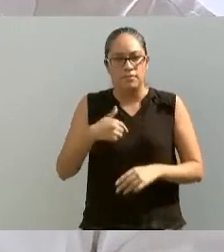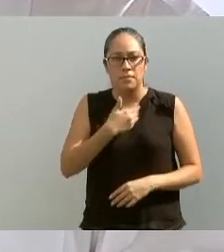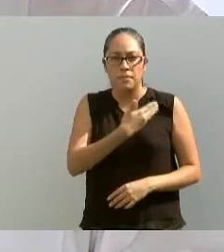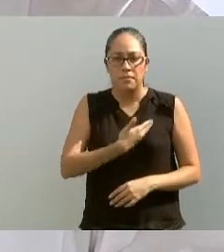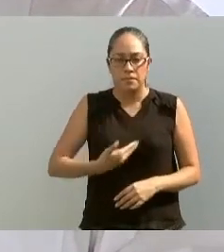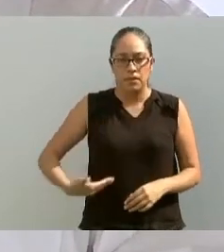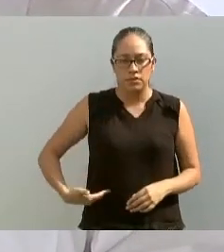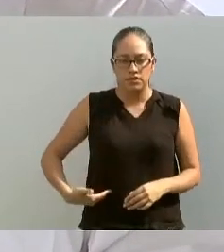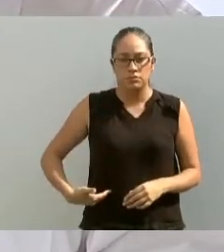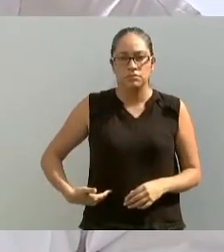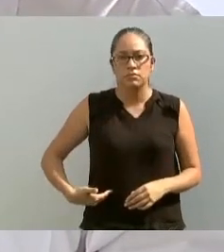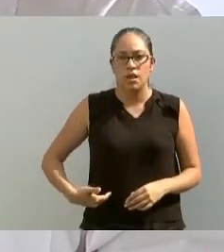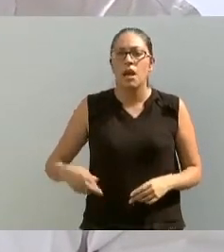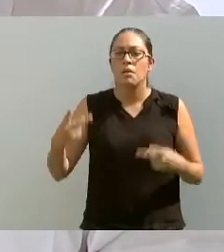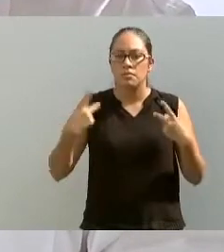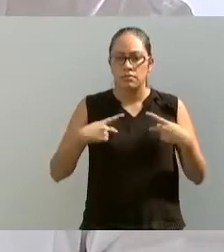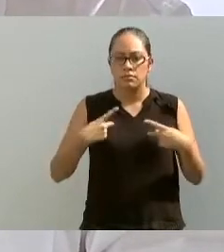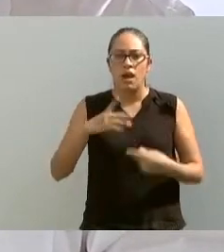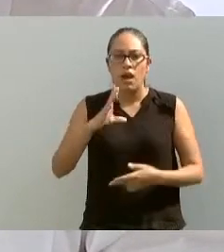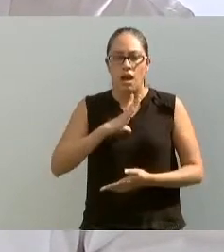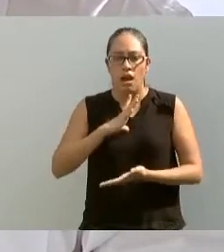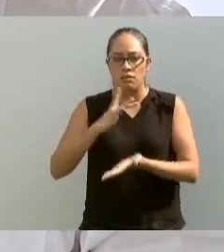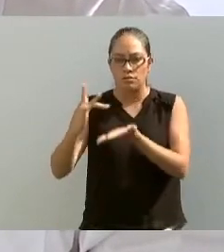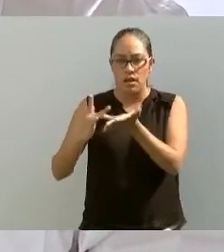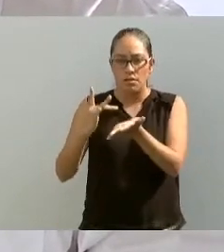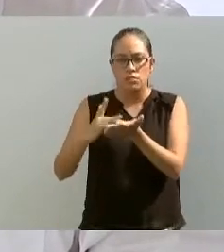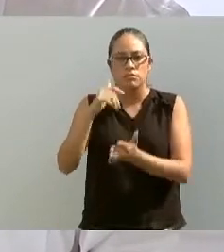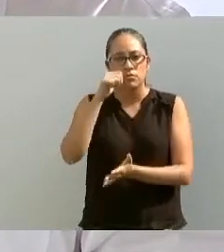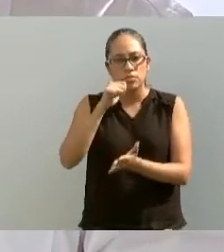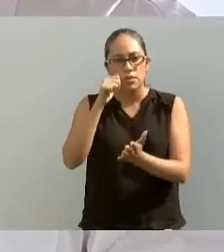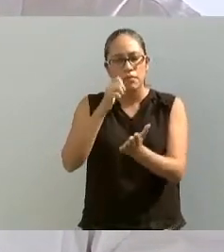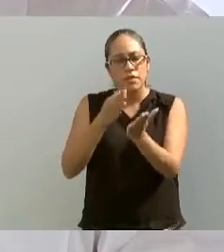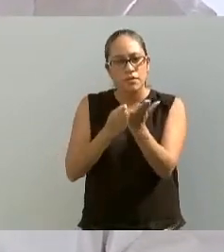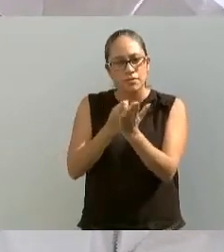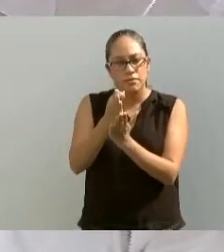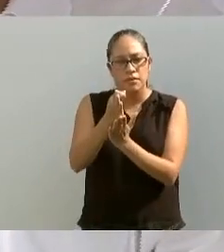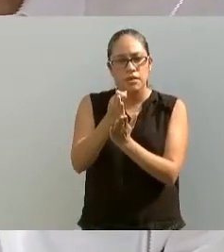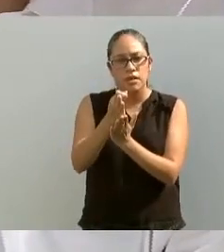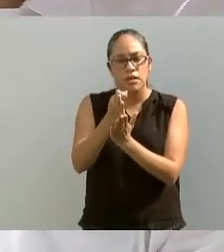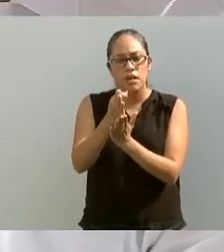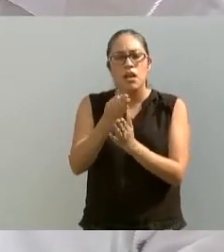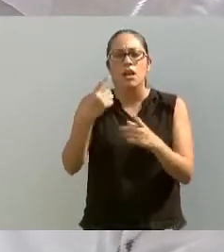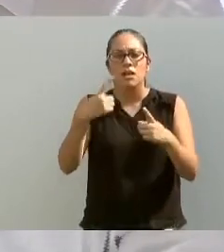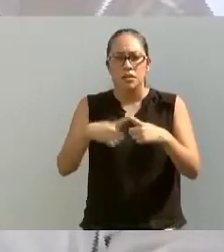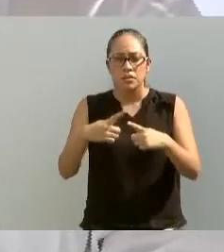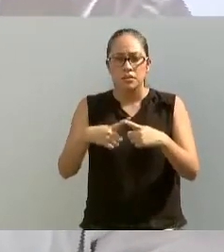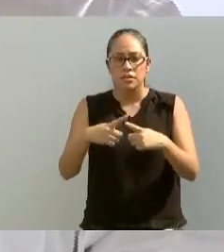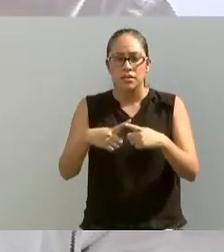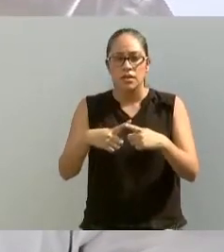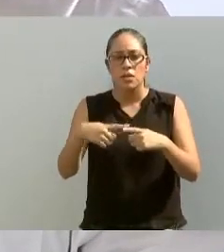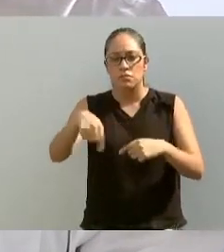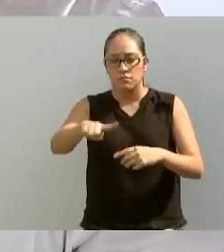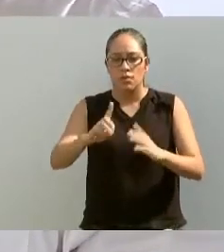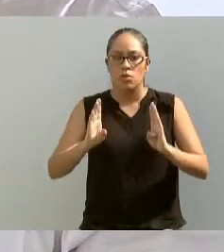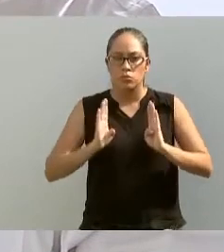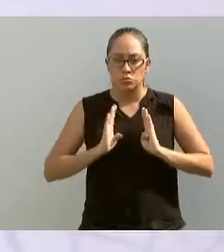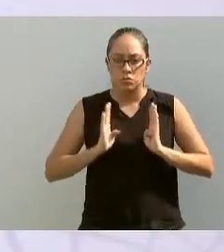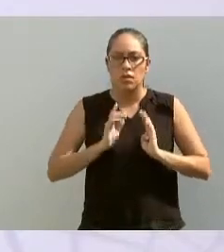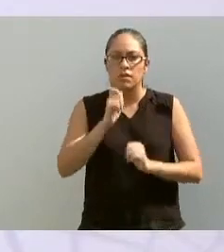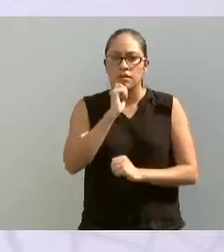han respaldado con lealtad tanto marinos como